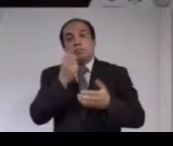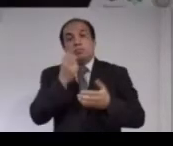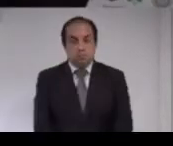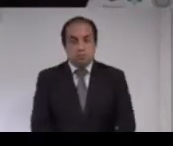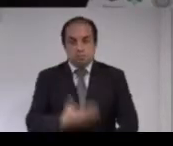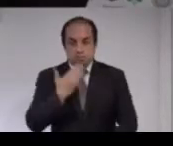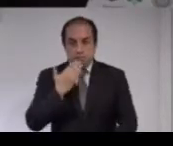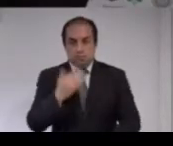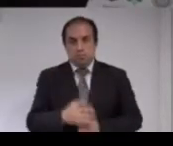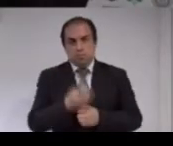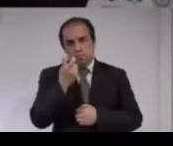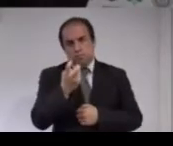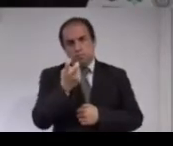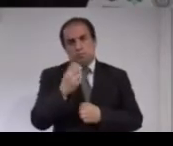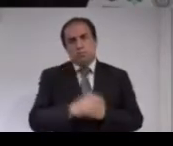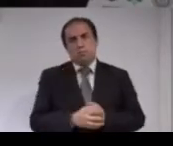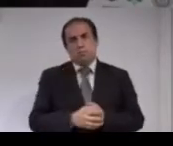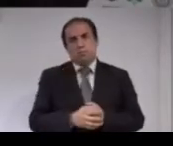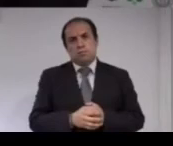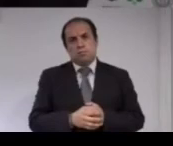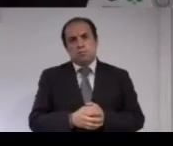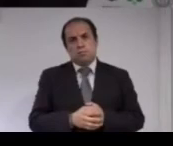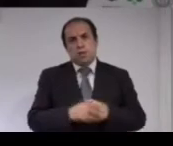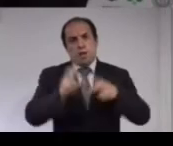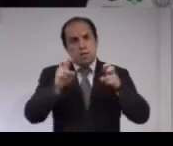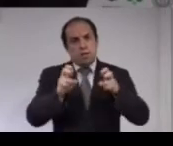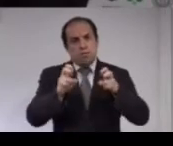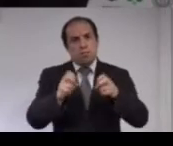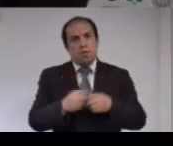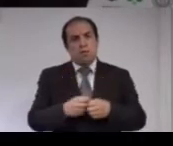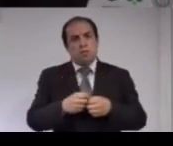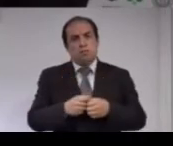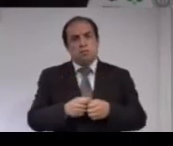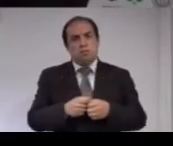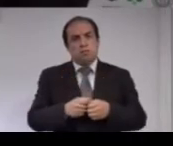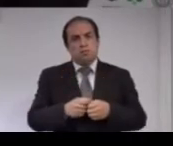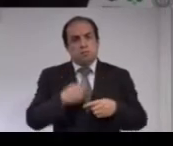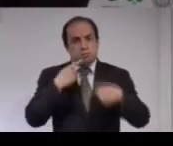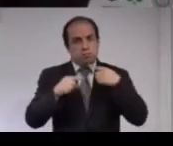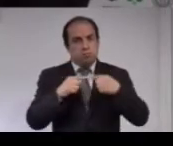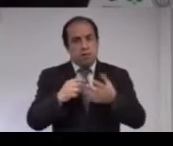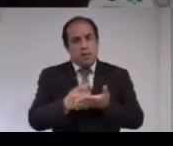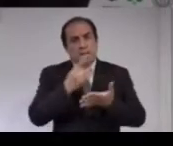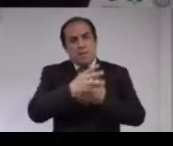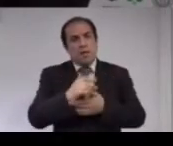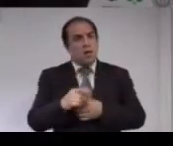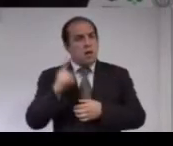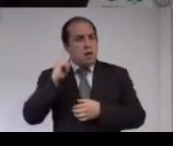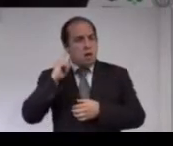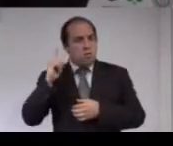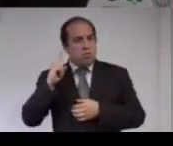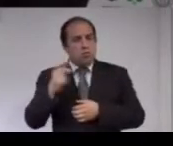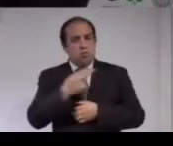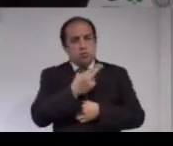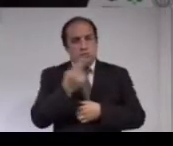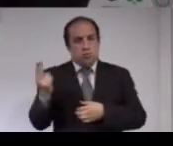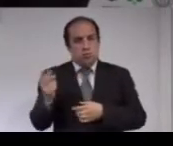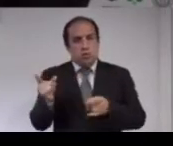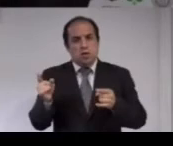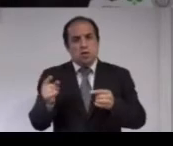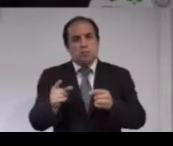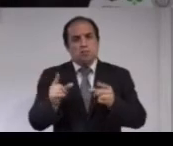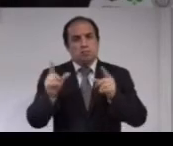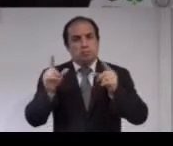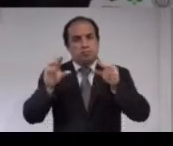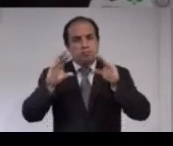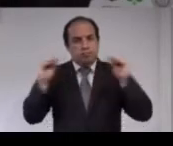Muy bien. Y en esta parte que comentaron, nada más que si nos envían el audio, por favor, porque le cerraron el audio a usted en estos momentos en